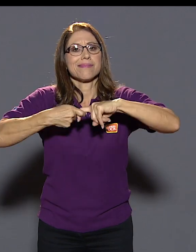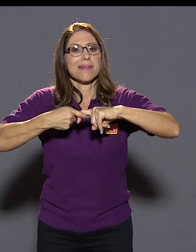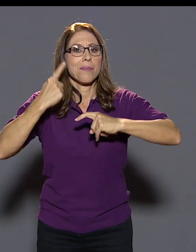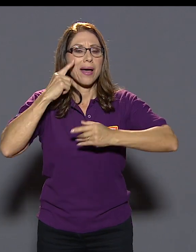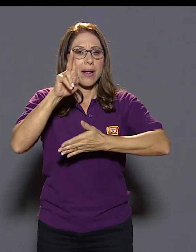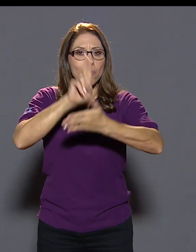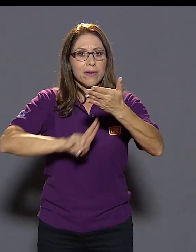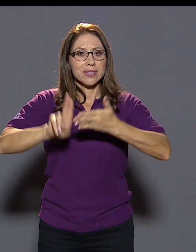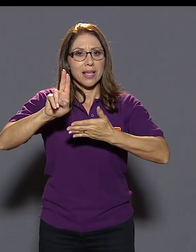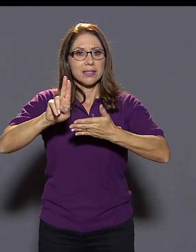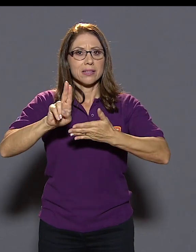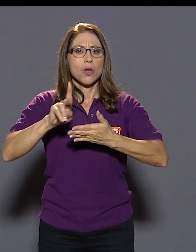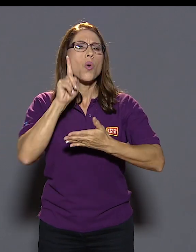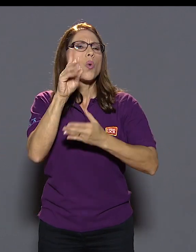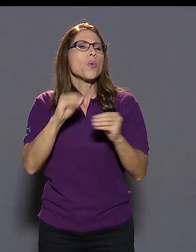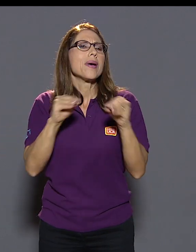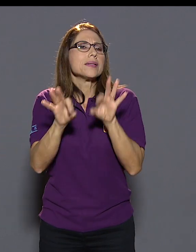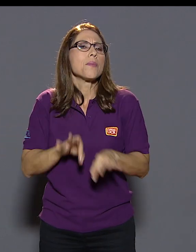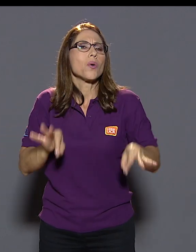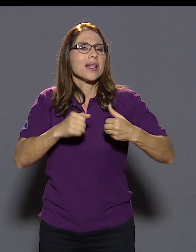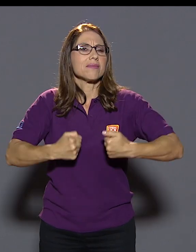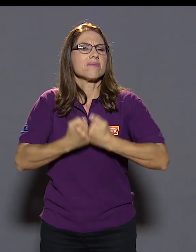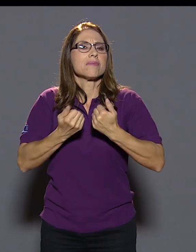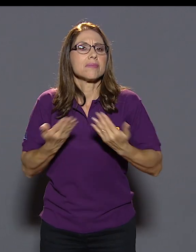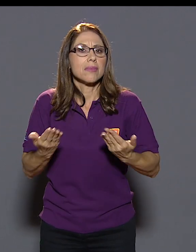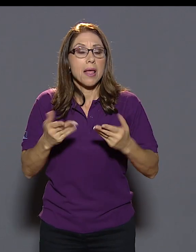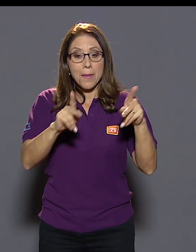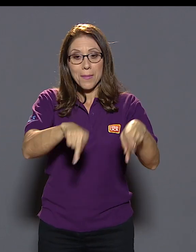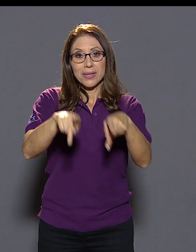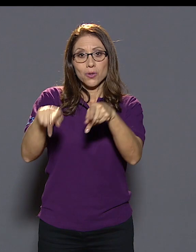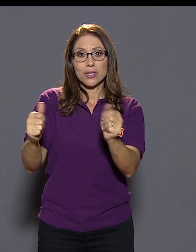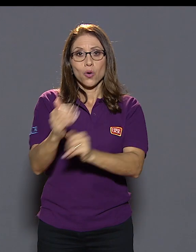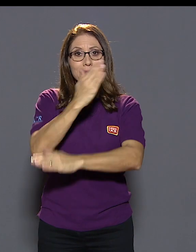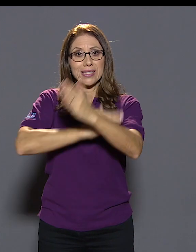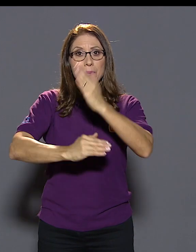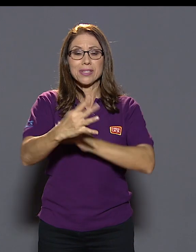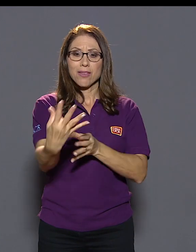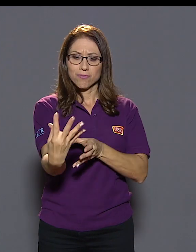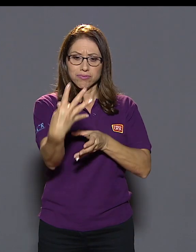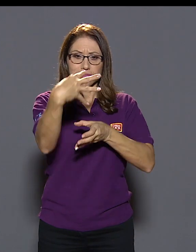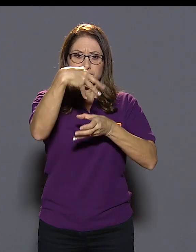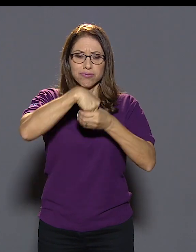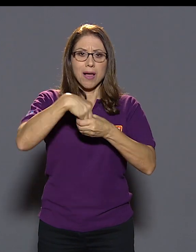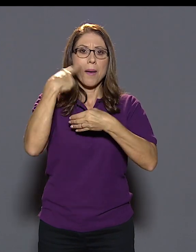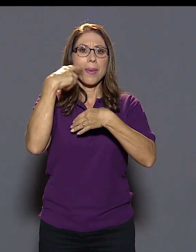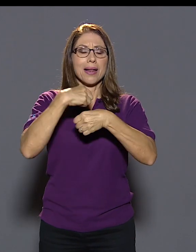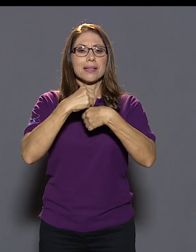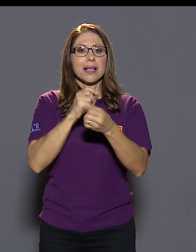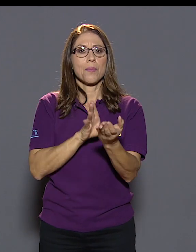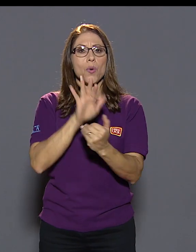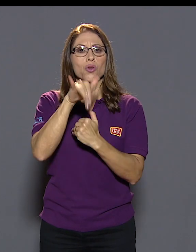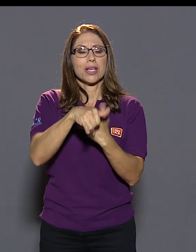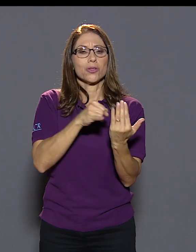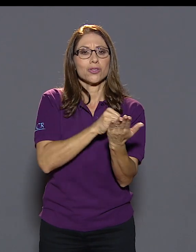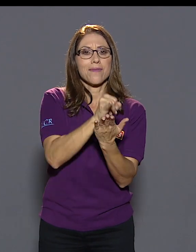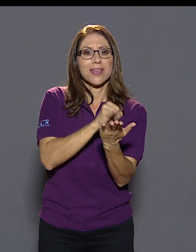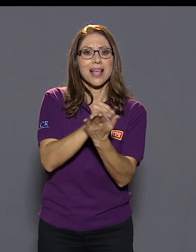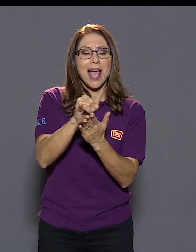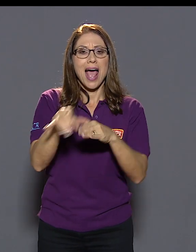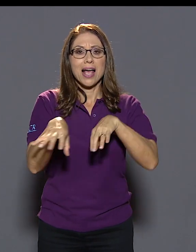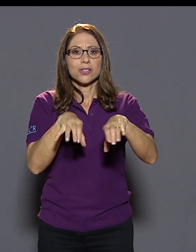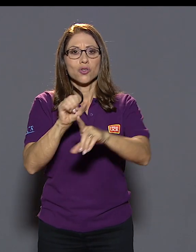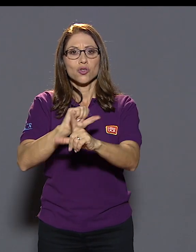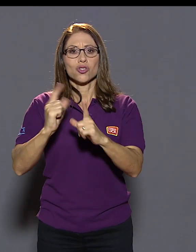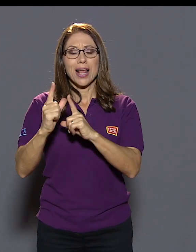superar. Uno de los más importantes es incluir a las personas con discapacidad en la formulación de los proyectos de investigación, acción social